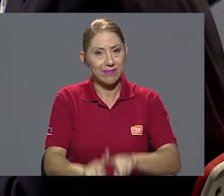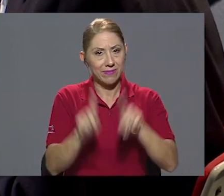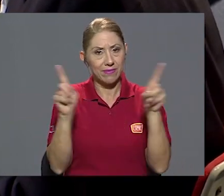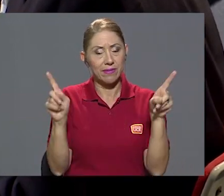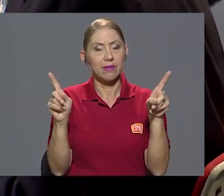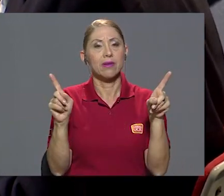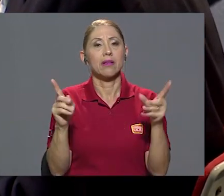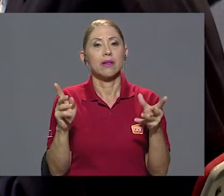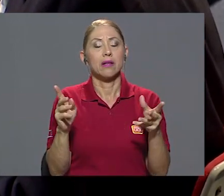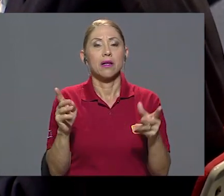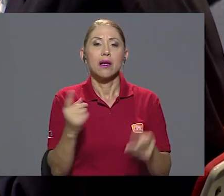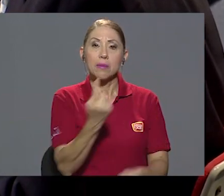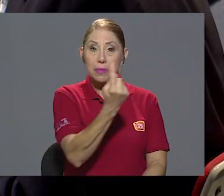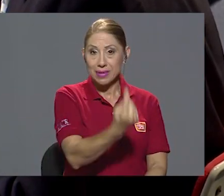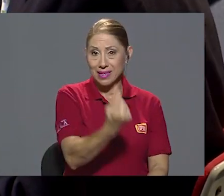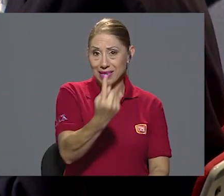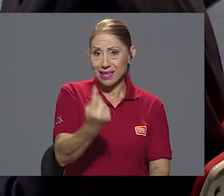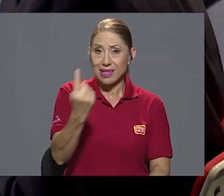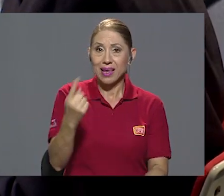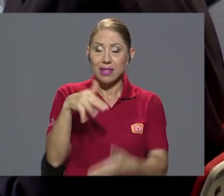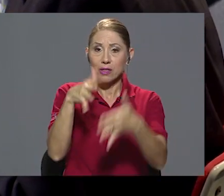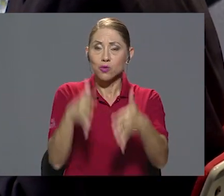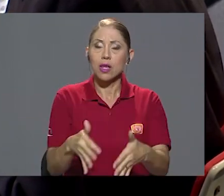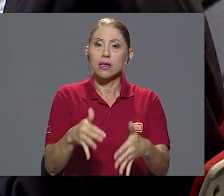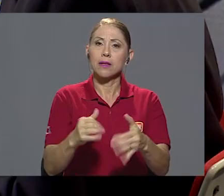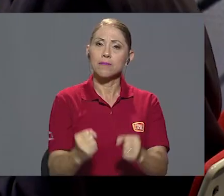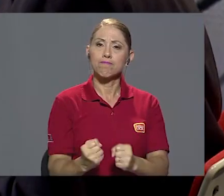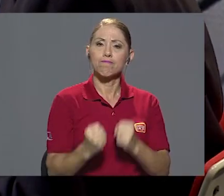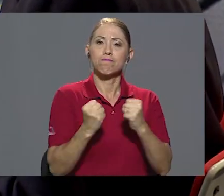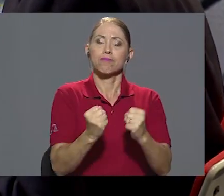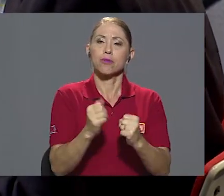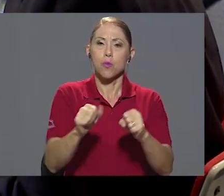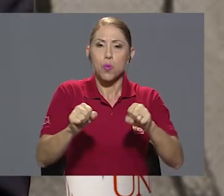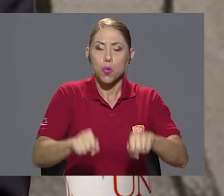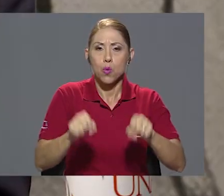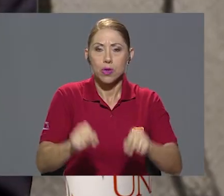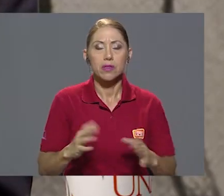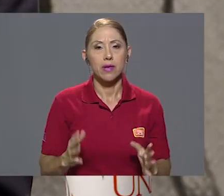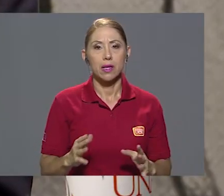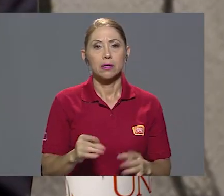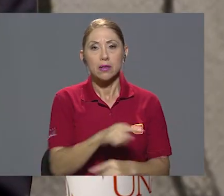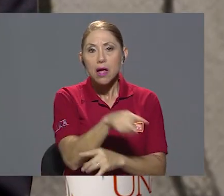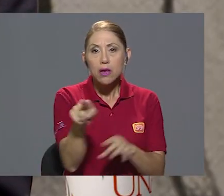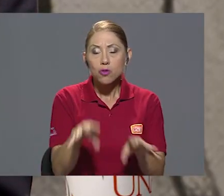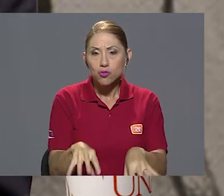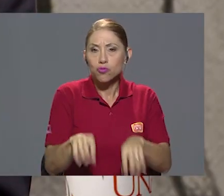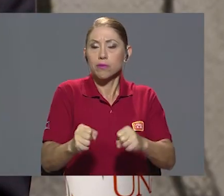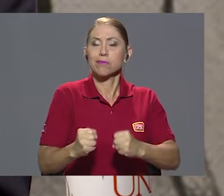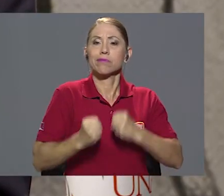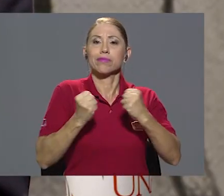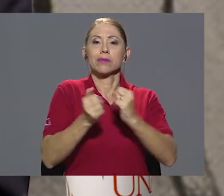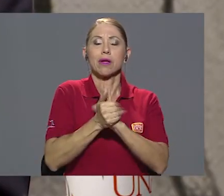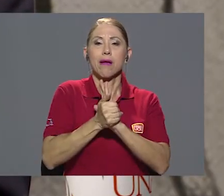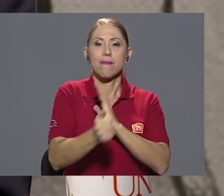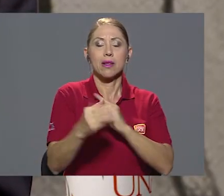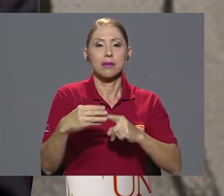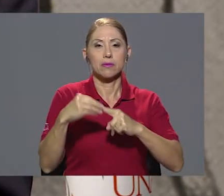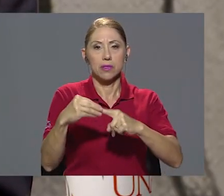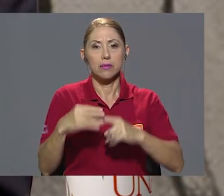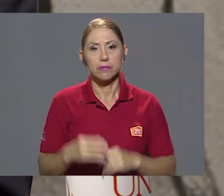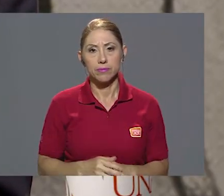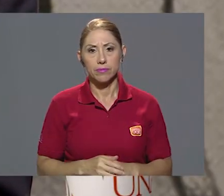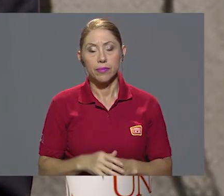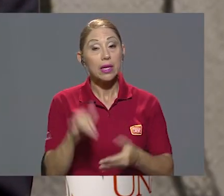diferentes que permitan que cada estudiante logre potenciar sus posibilidades, logre potenciar sus principales